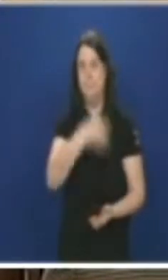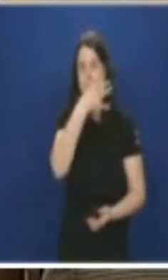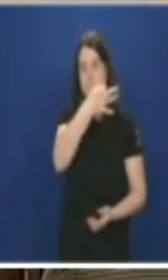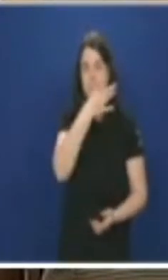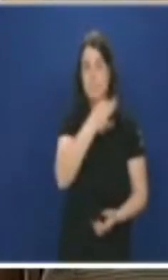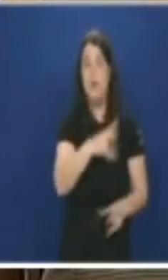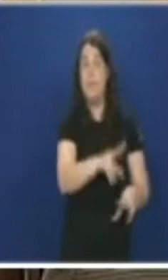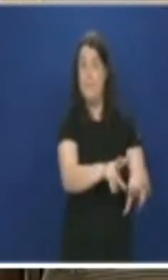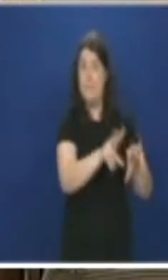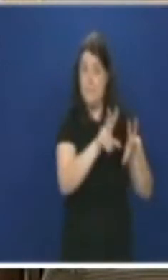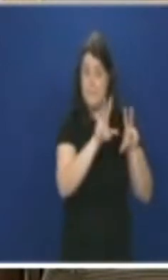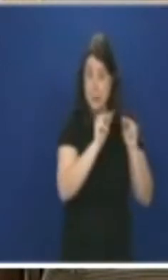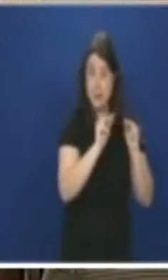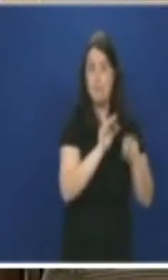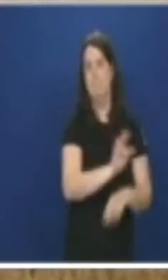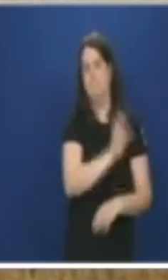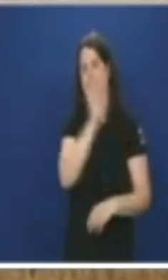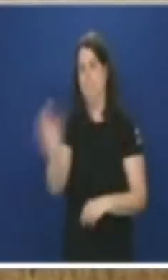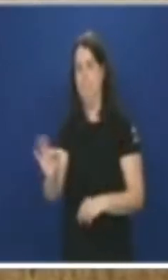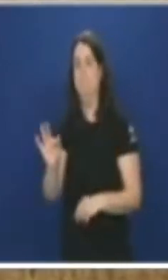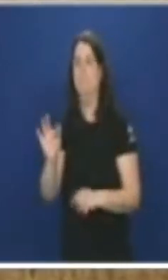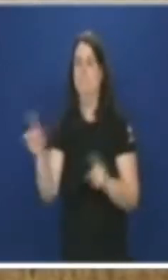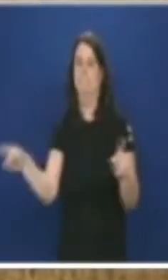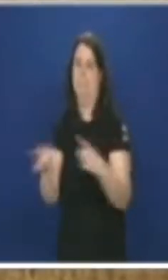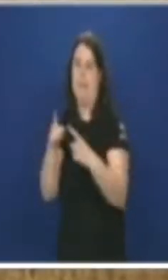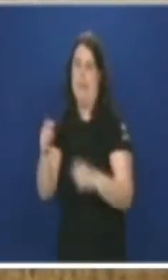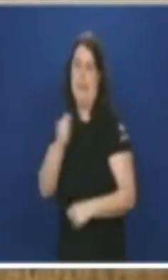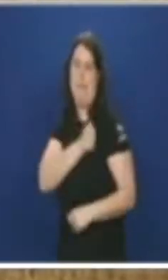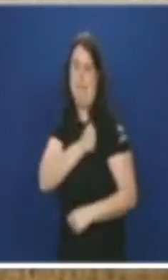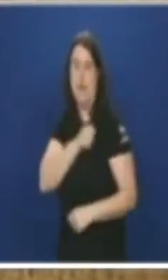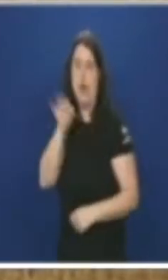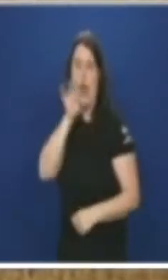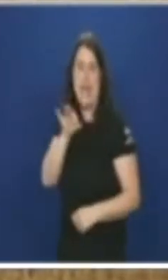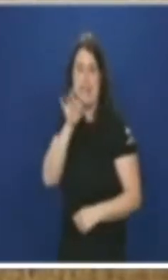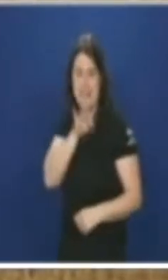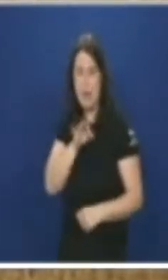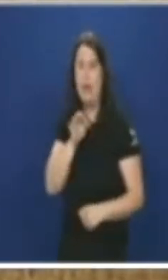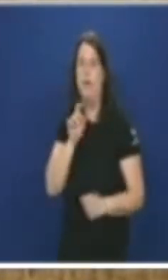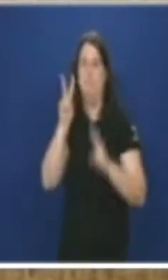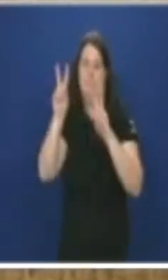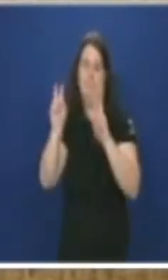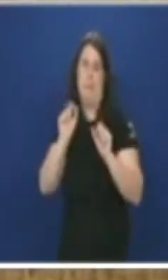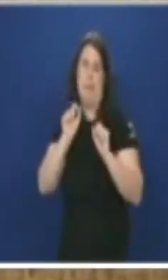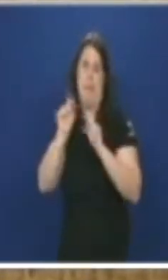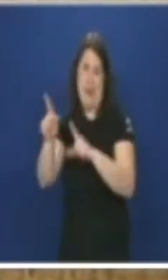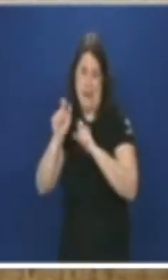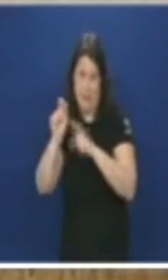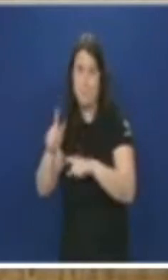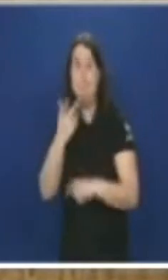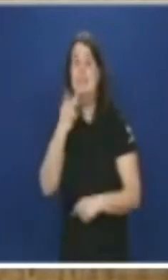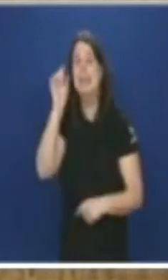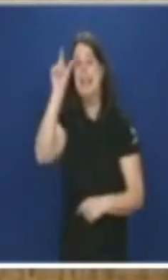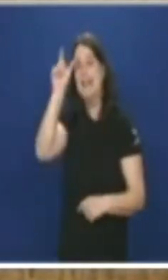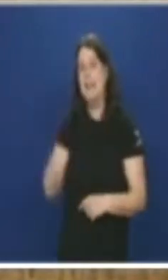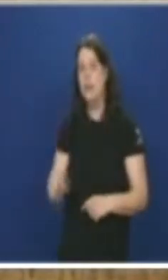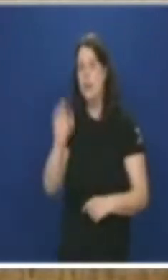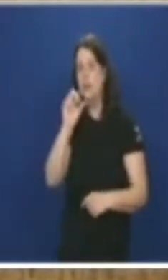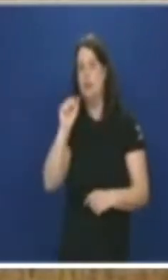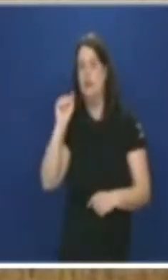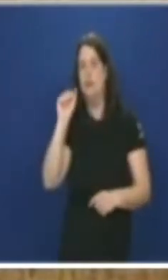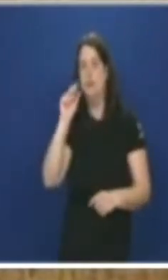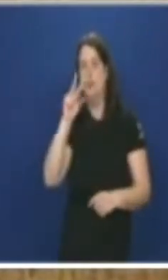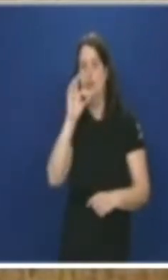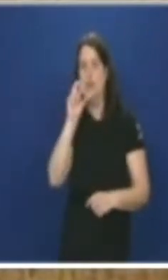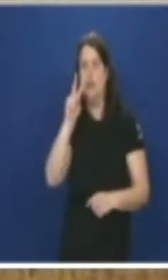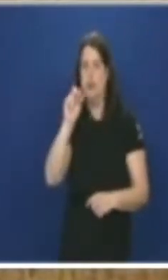intervención, soará o himno galego, estreado, como saben, na emigración e interpretado por Susana Seivane. Grazas